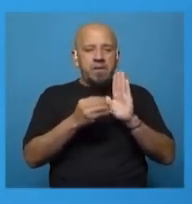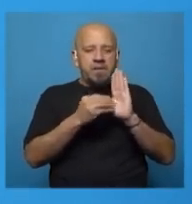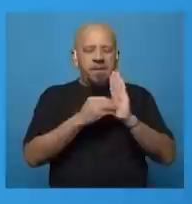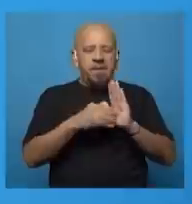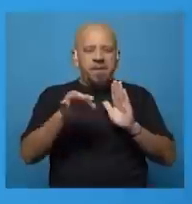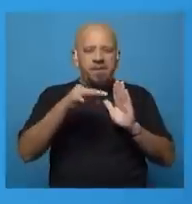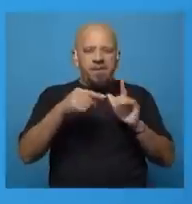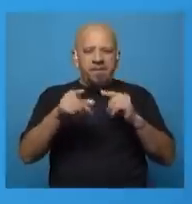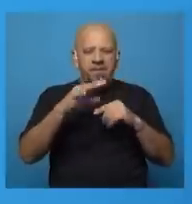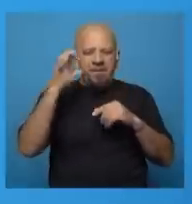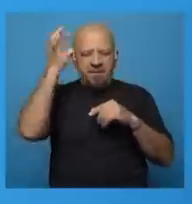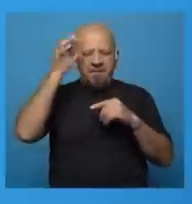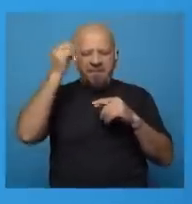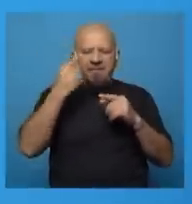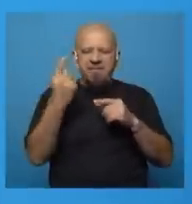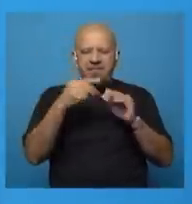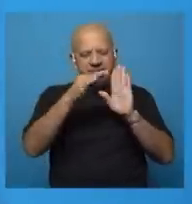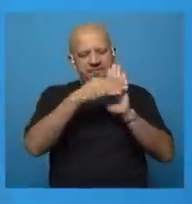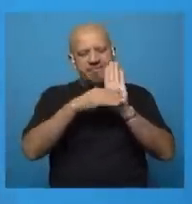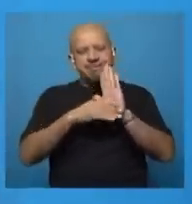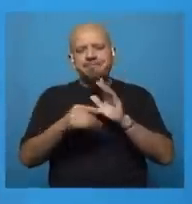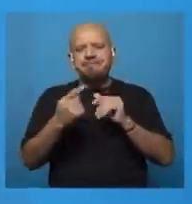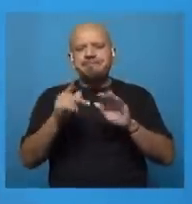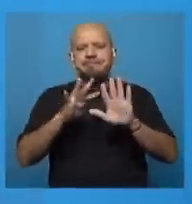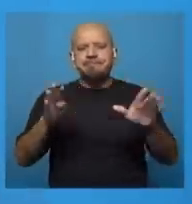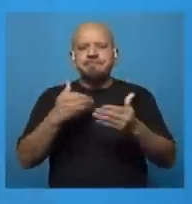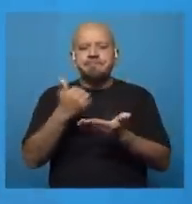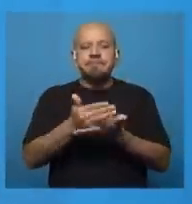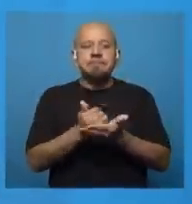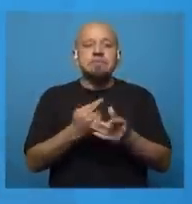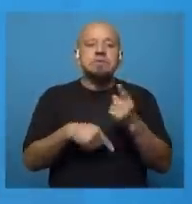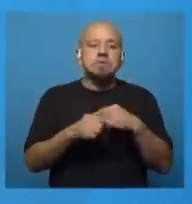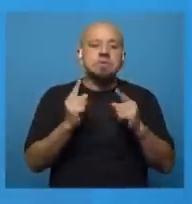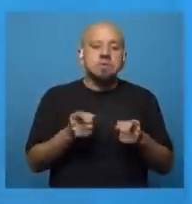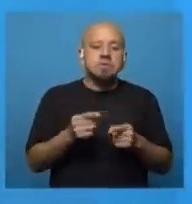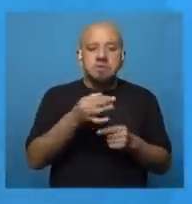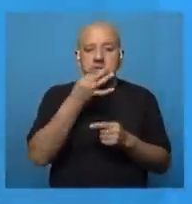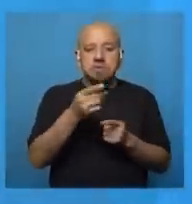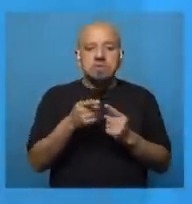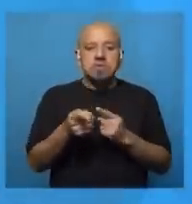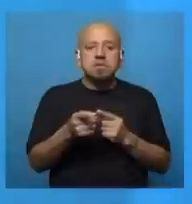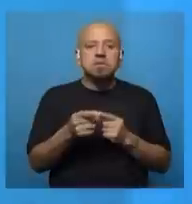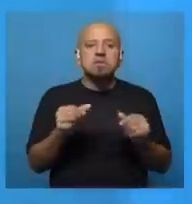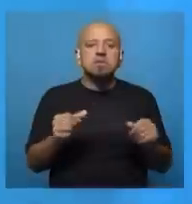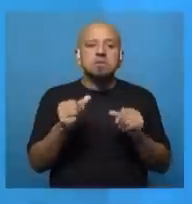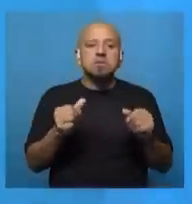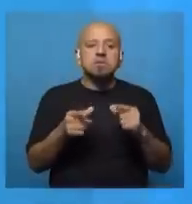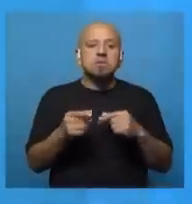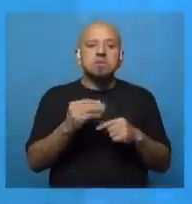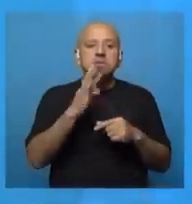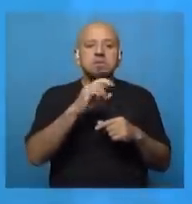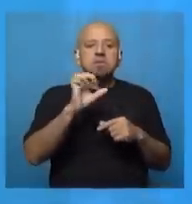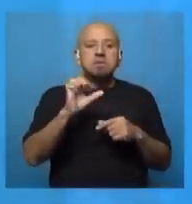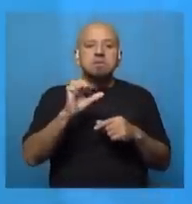y el listas únicas a nivel de cada uno de los 19 departamentos pero también hemos definido construir una precandidatura